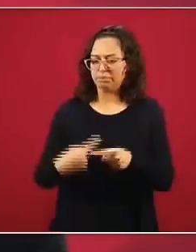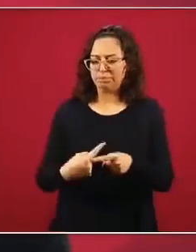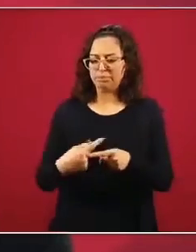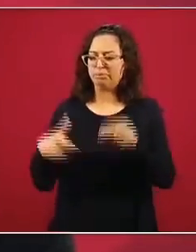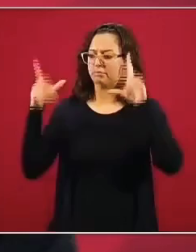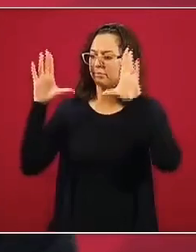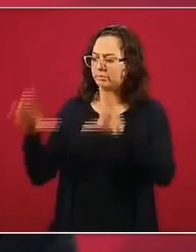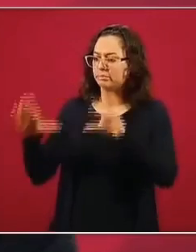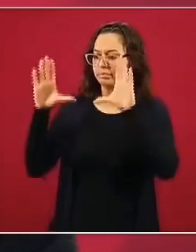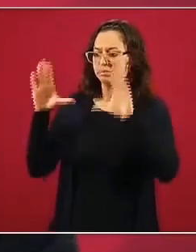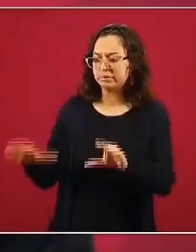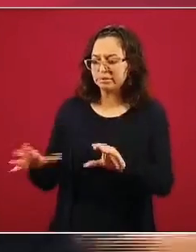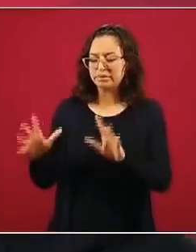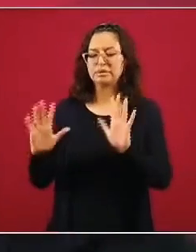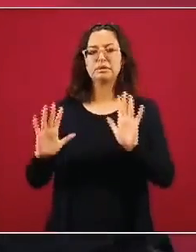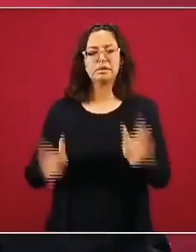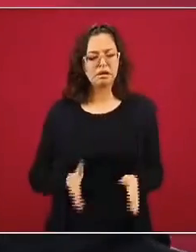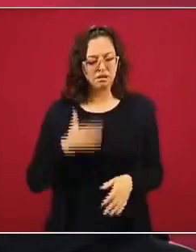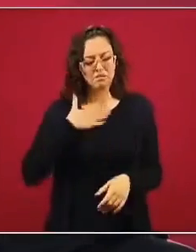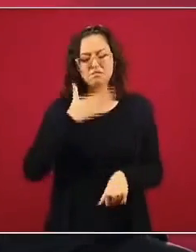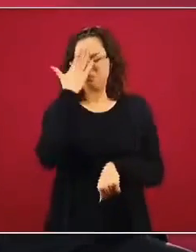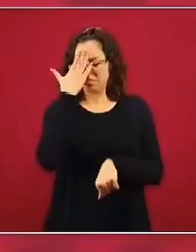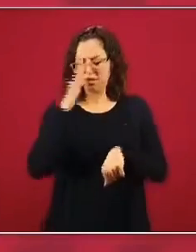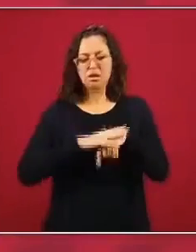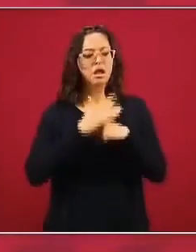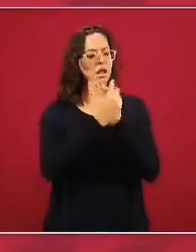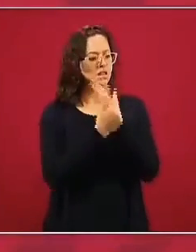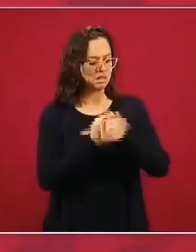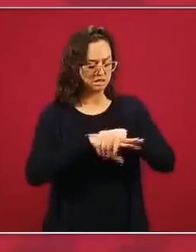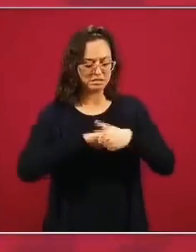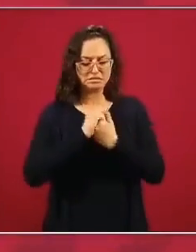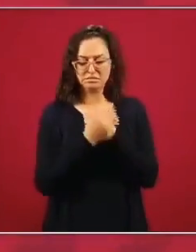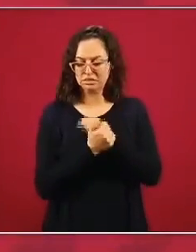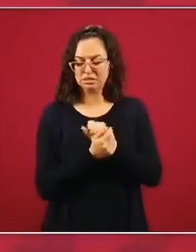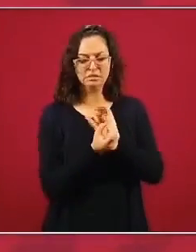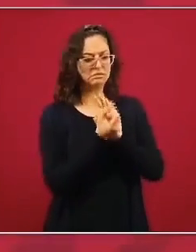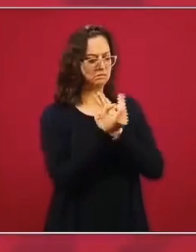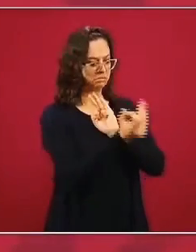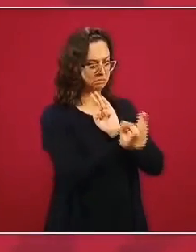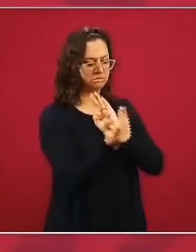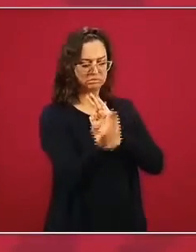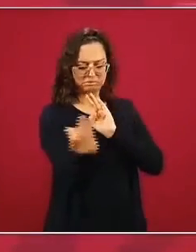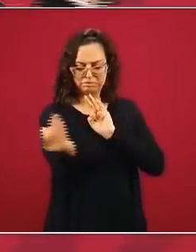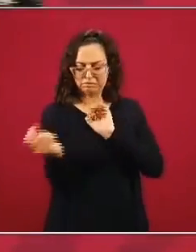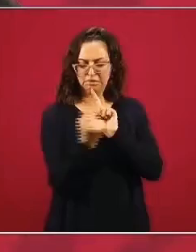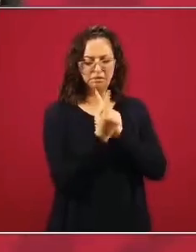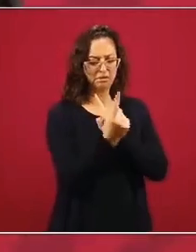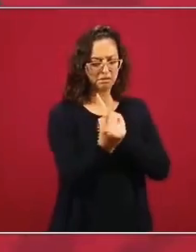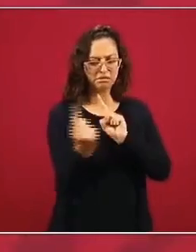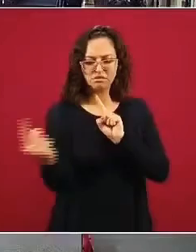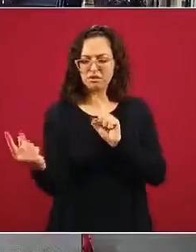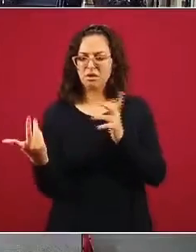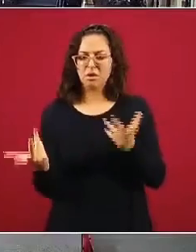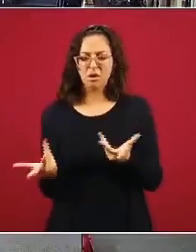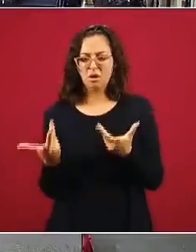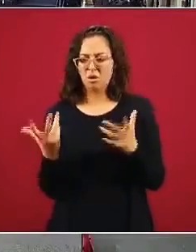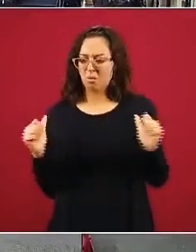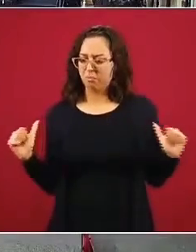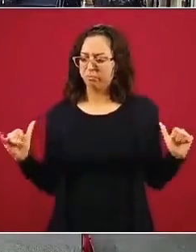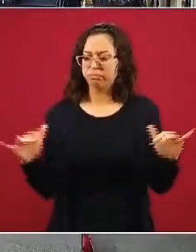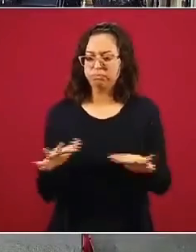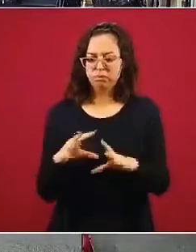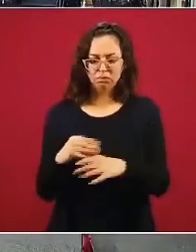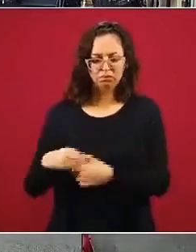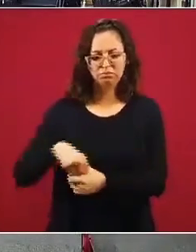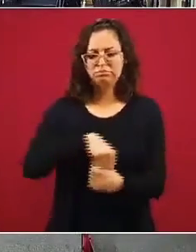tenemos que lavar las manos, ya sabemos lo de la sana distancia, de no